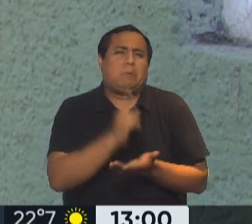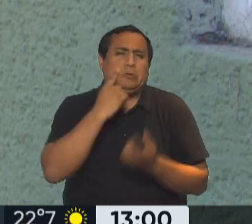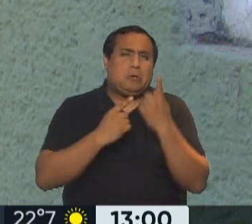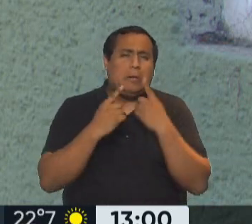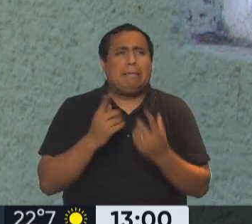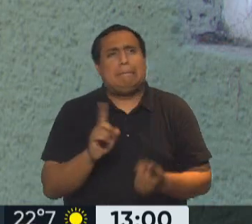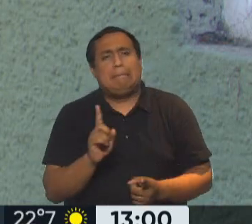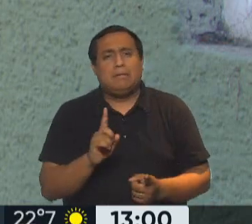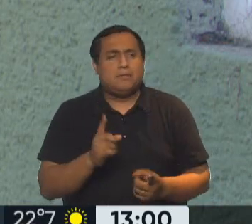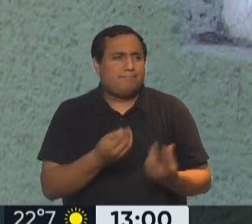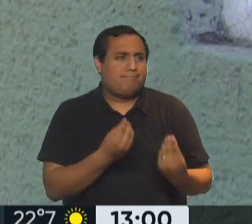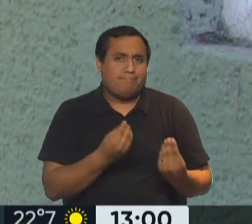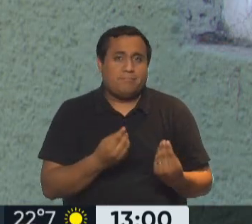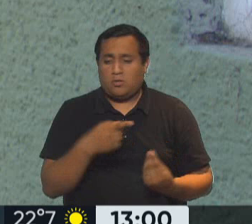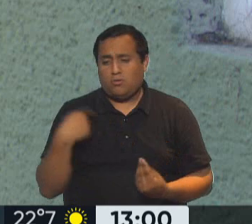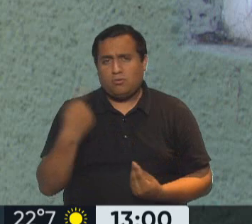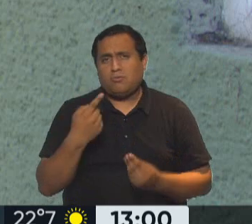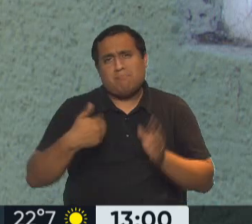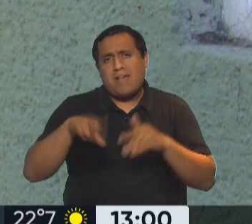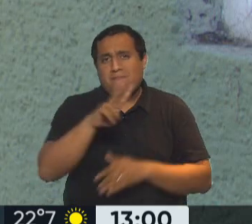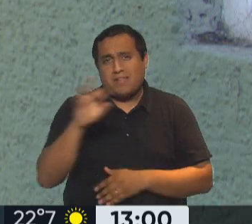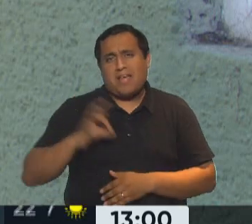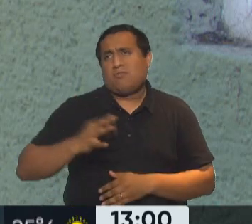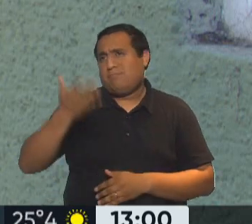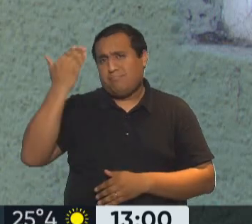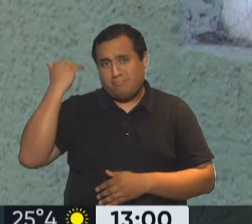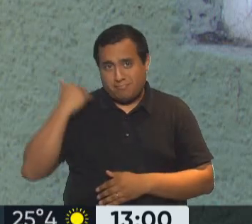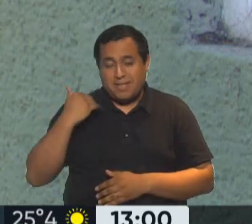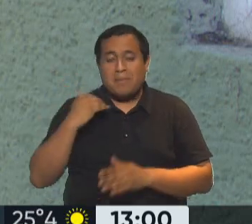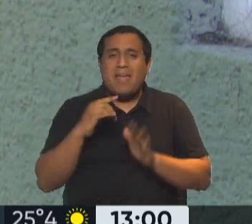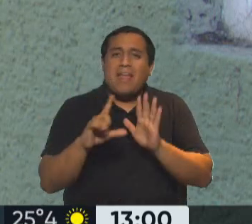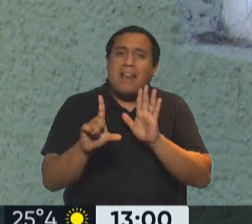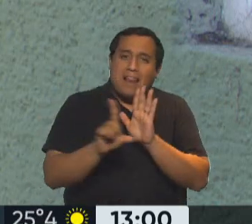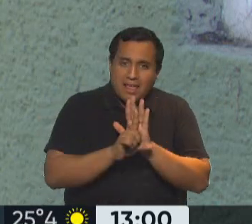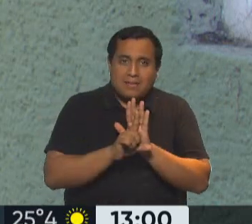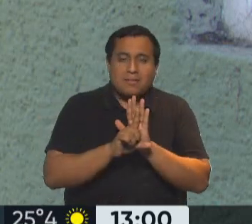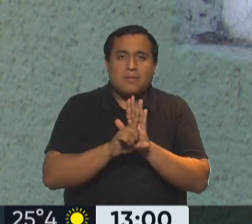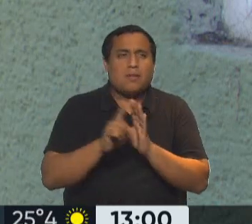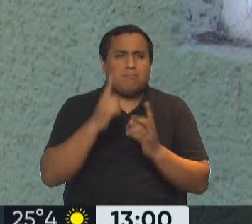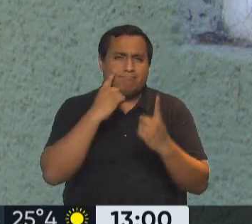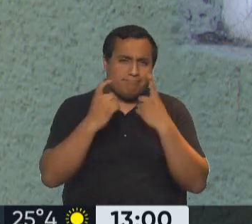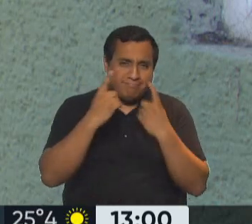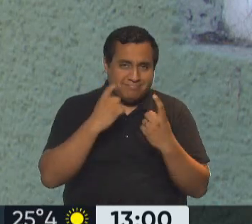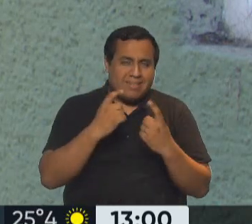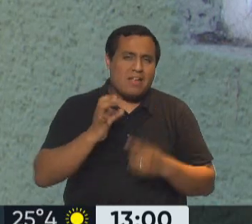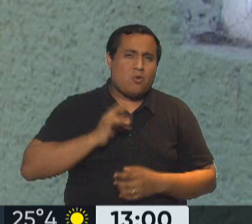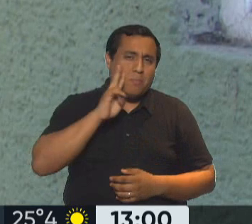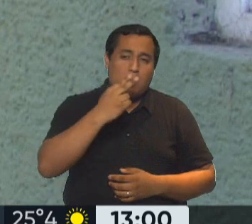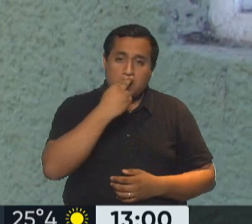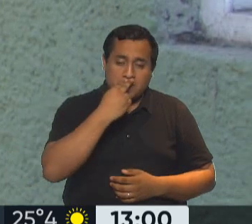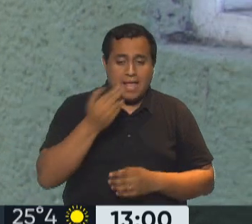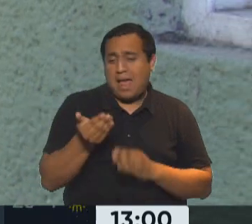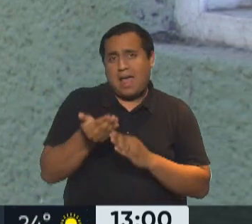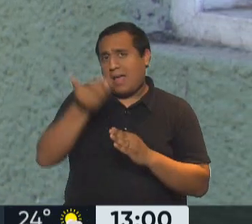nosotros seguimos hace más de 20 años, desde antes del dictado de la ley del marco regulatorio que fue en el 2011, desde antes